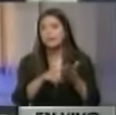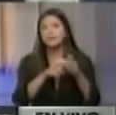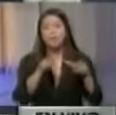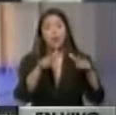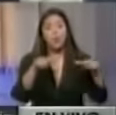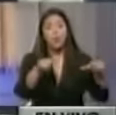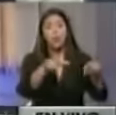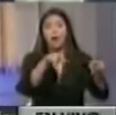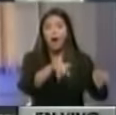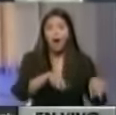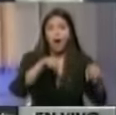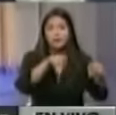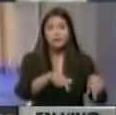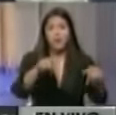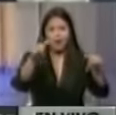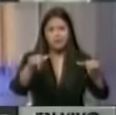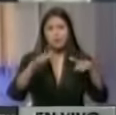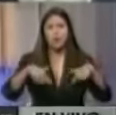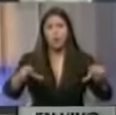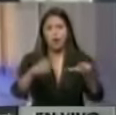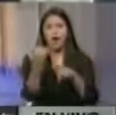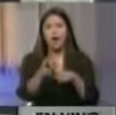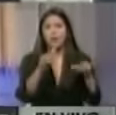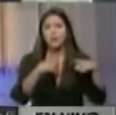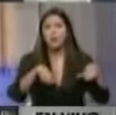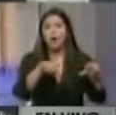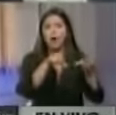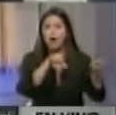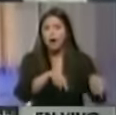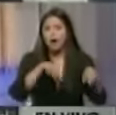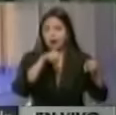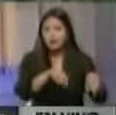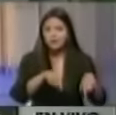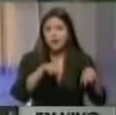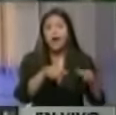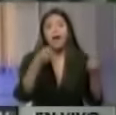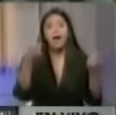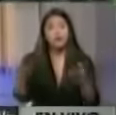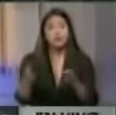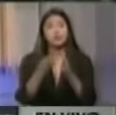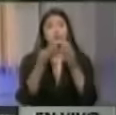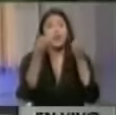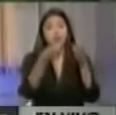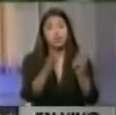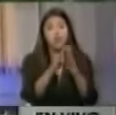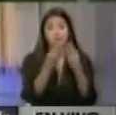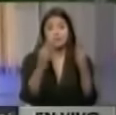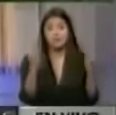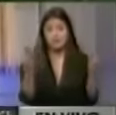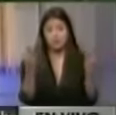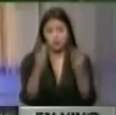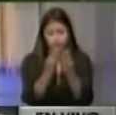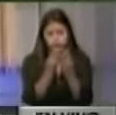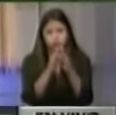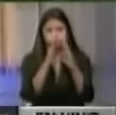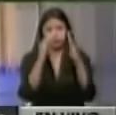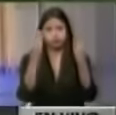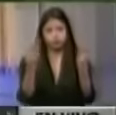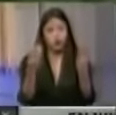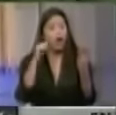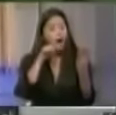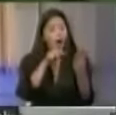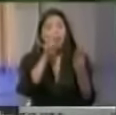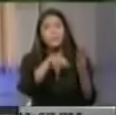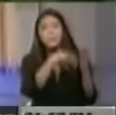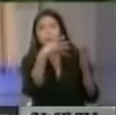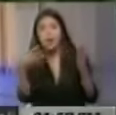agrícola que tiene este complejo penitenciario. A ellos se les entregó este tríptico que tiene toda la